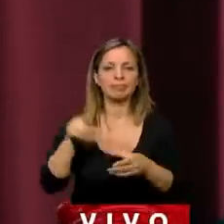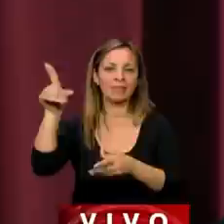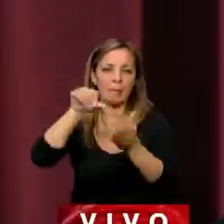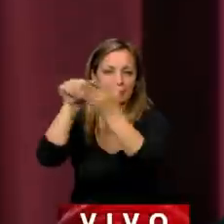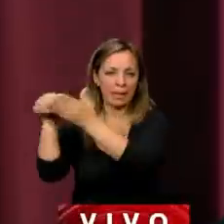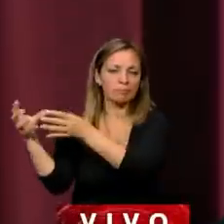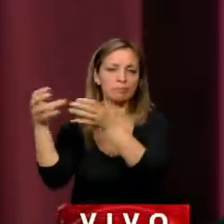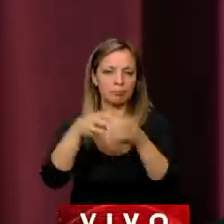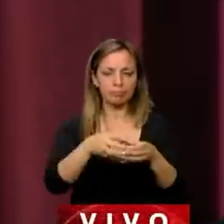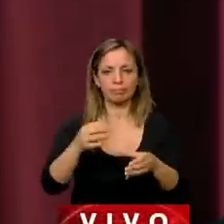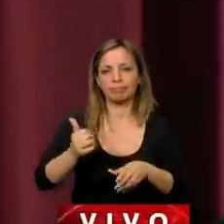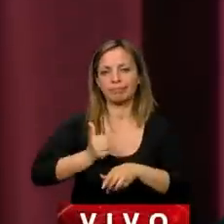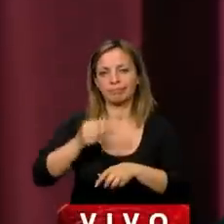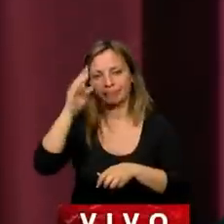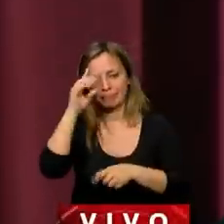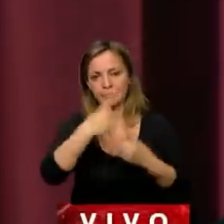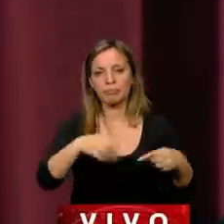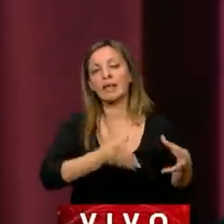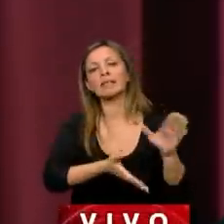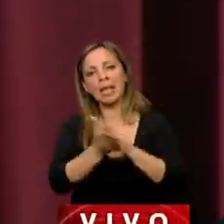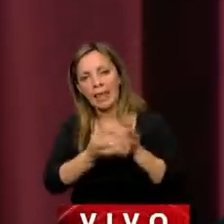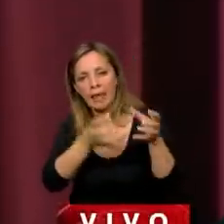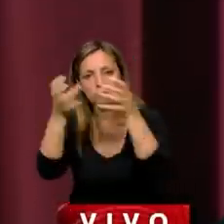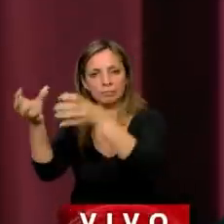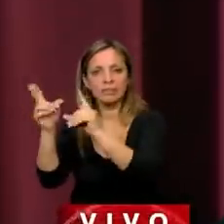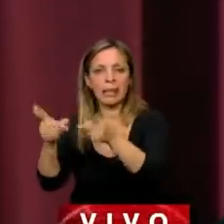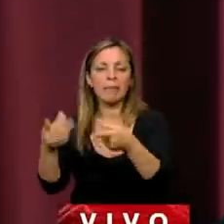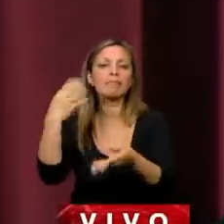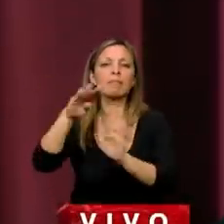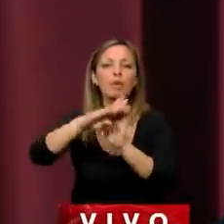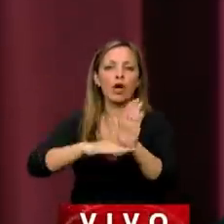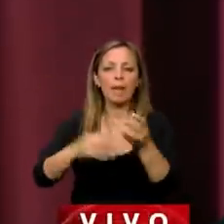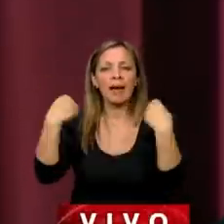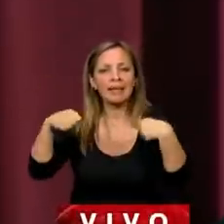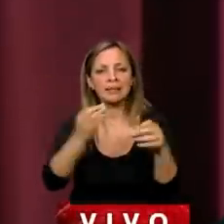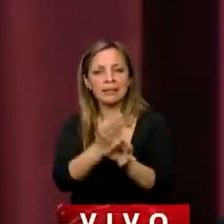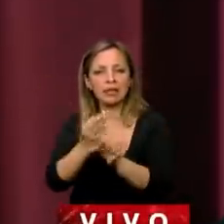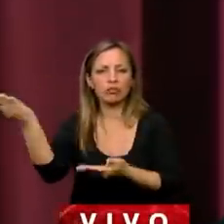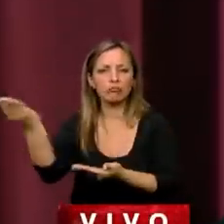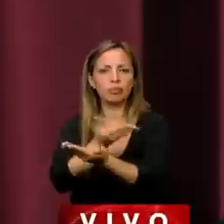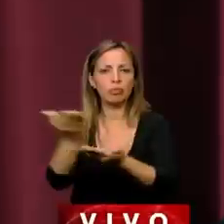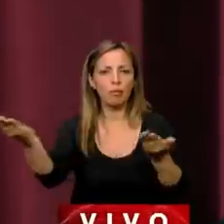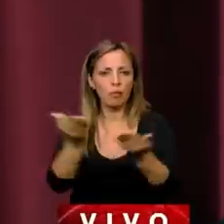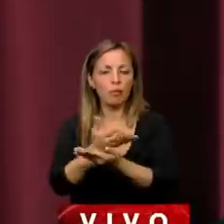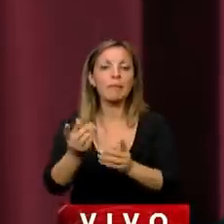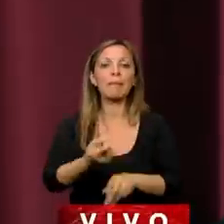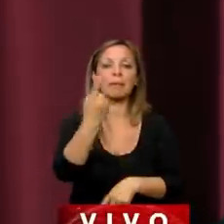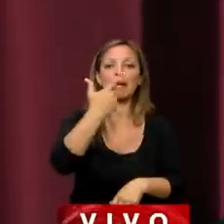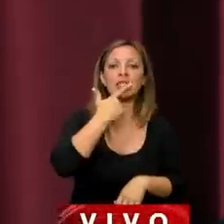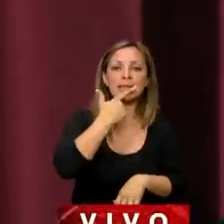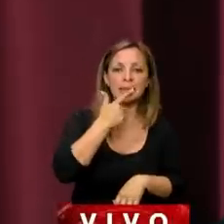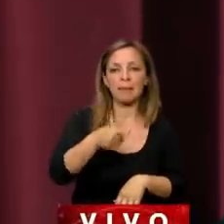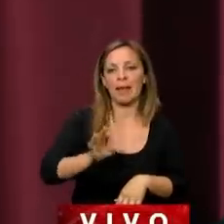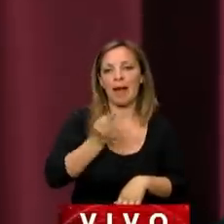extranjeras y la salida de fuerzas nacionales para participar en el programa de ejercitaciones combinadas del 1 de septiembre